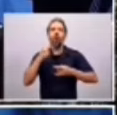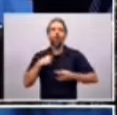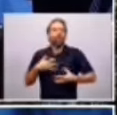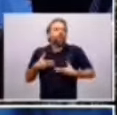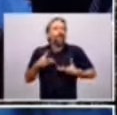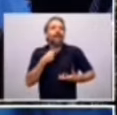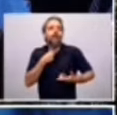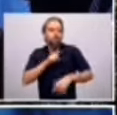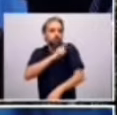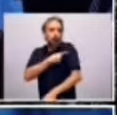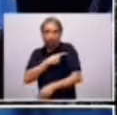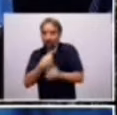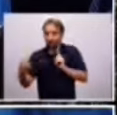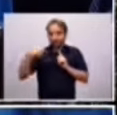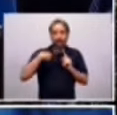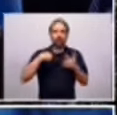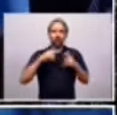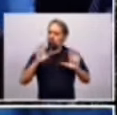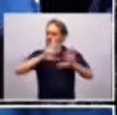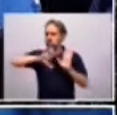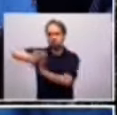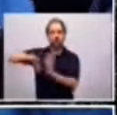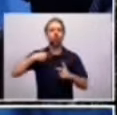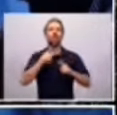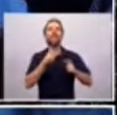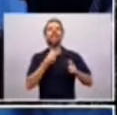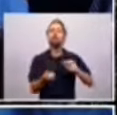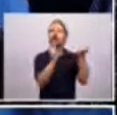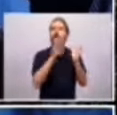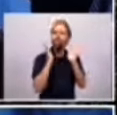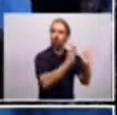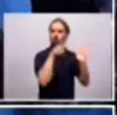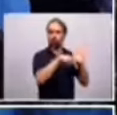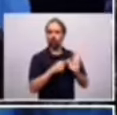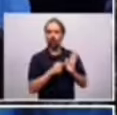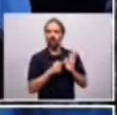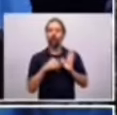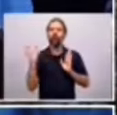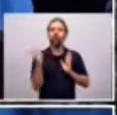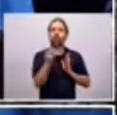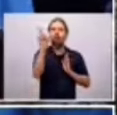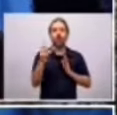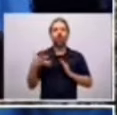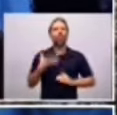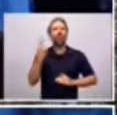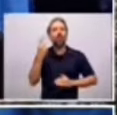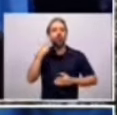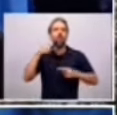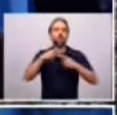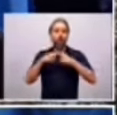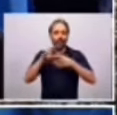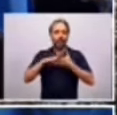está perfecto. Muy bien. Está muy bien, por eso reivindicamos que si lo sí, está bien. Ahora digo, ¿quién pone los tiempos? Es una buena pregunta. Yo creo que